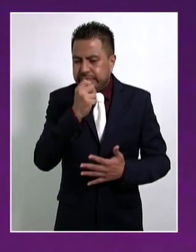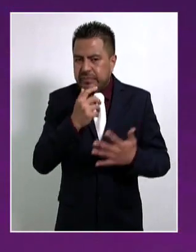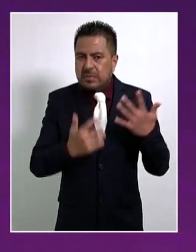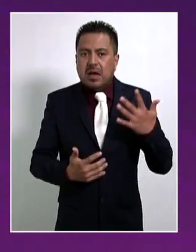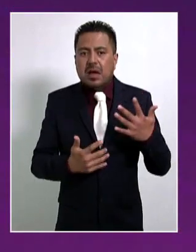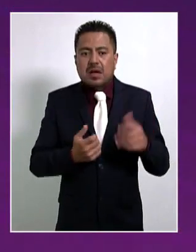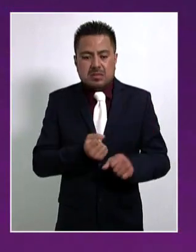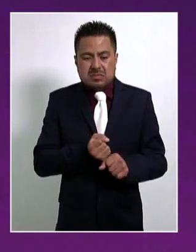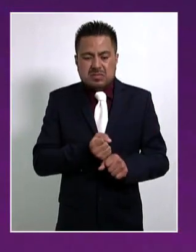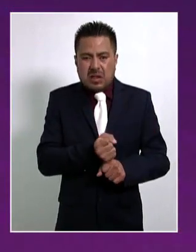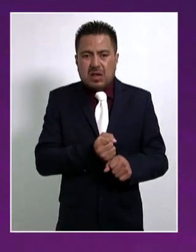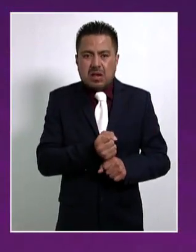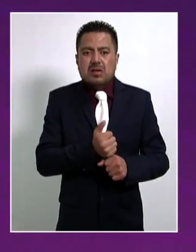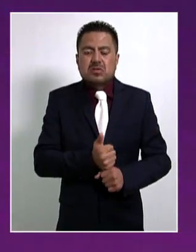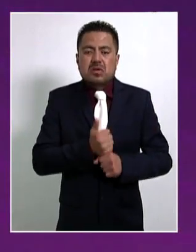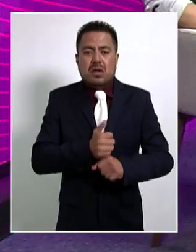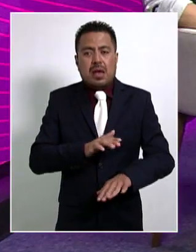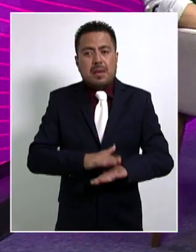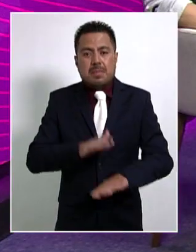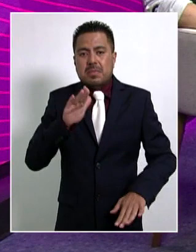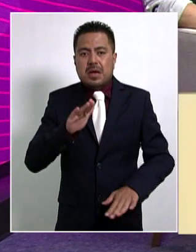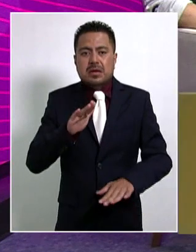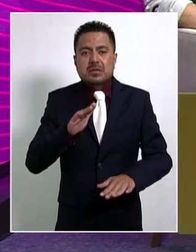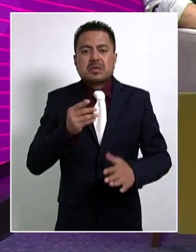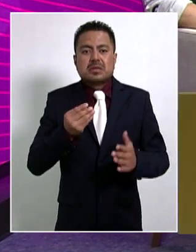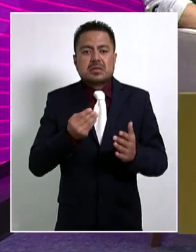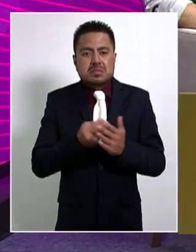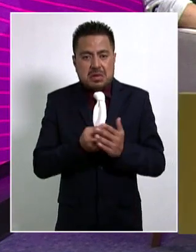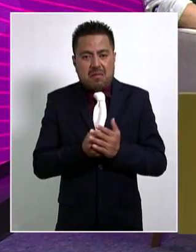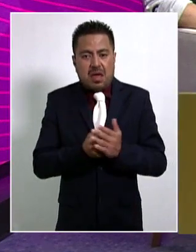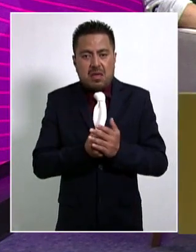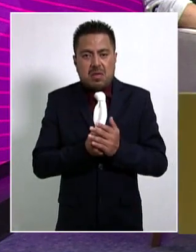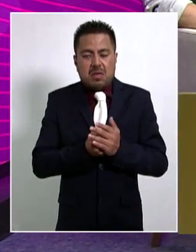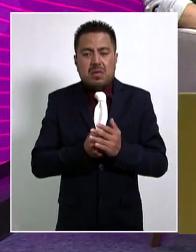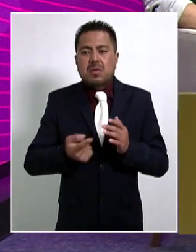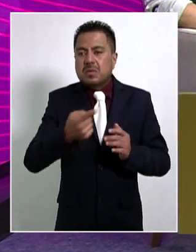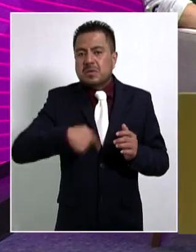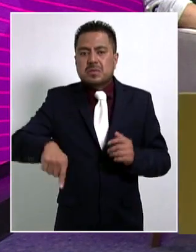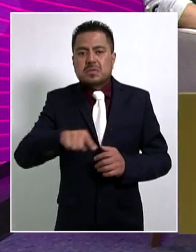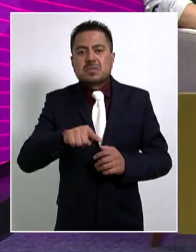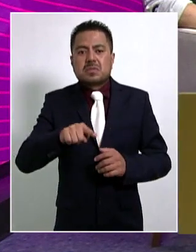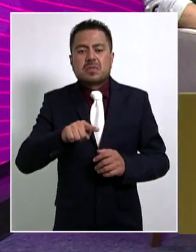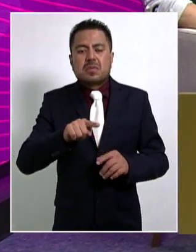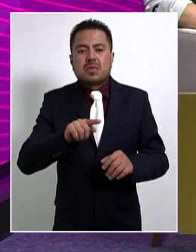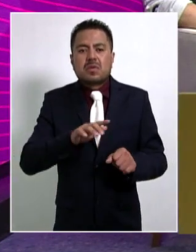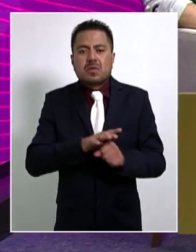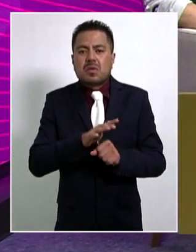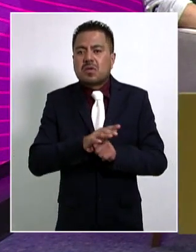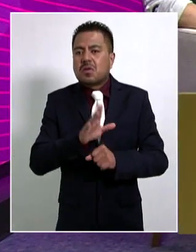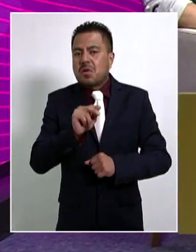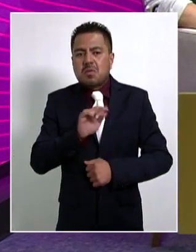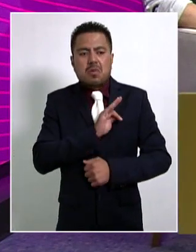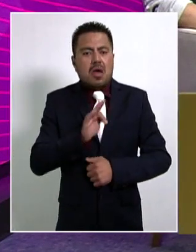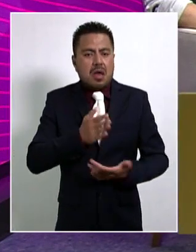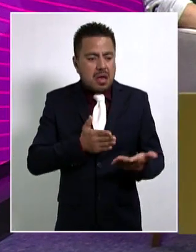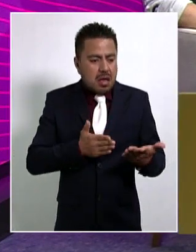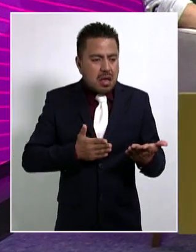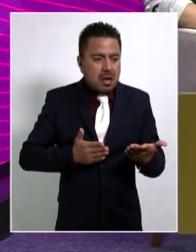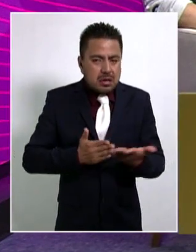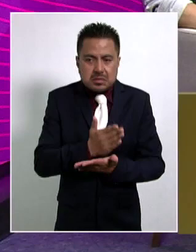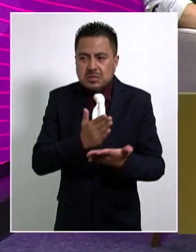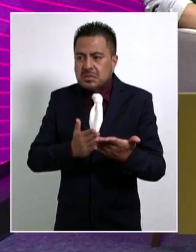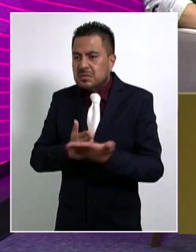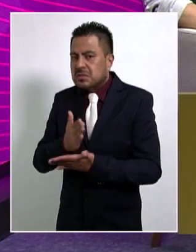la violencia la sufrimos más en lo privado, incluso en el no poder tener acceso